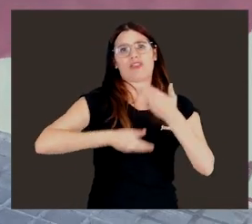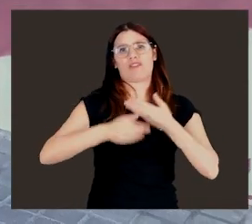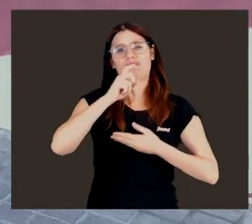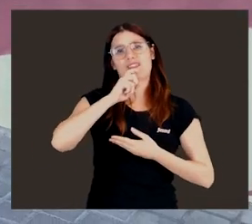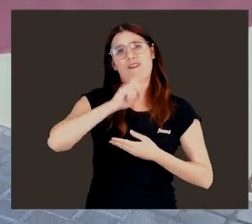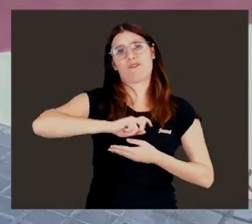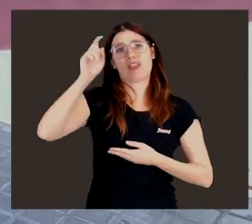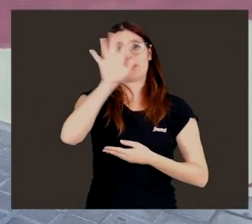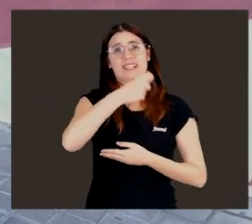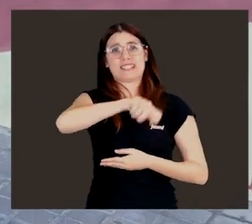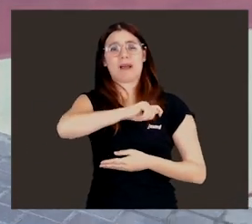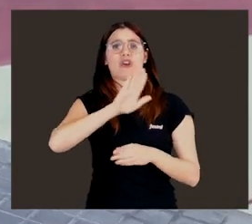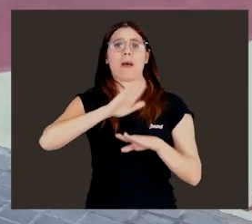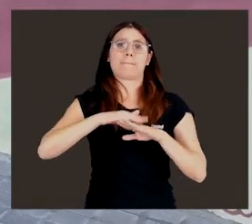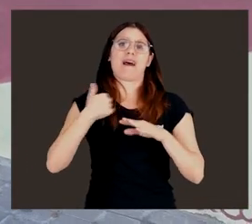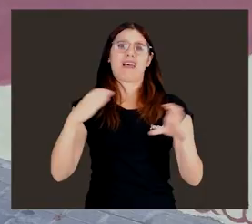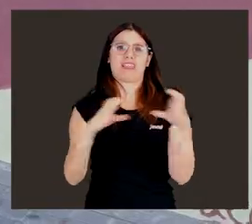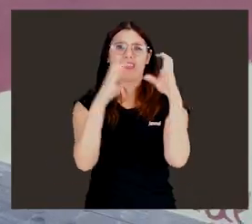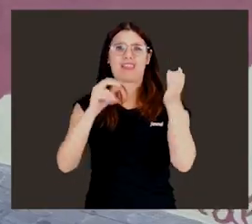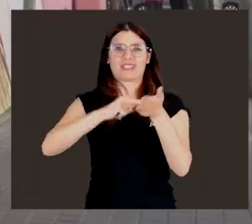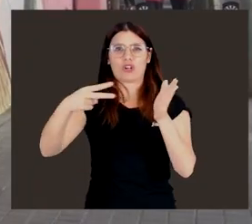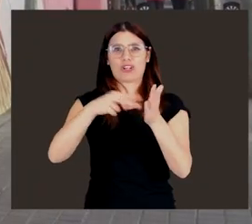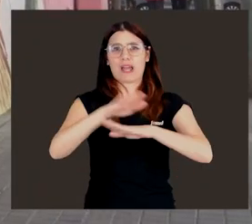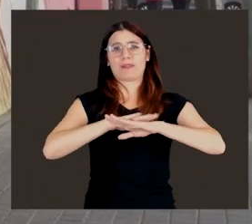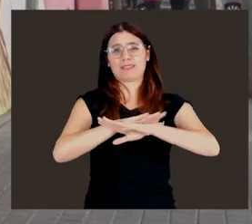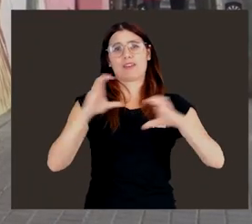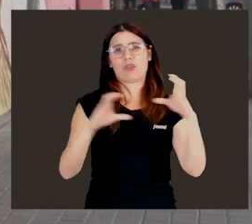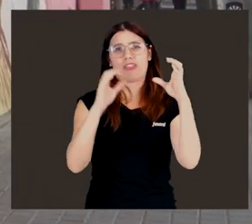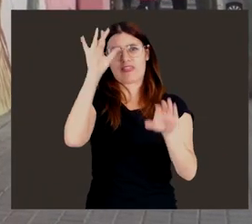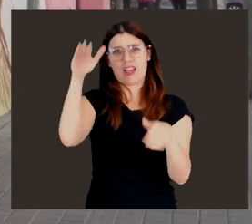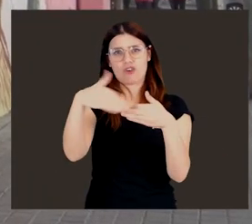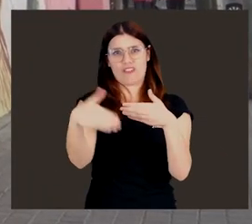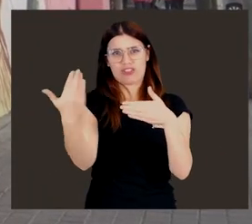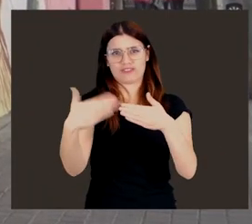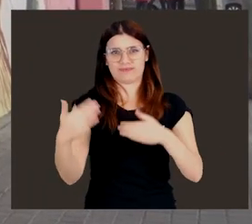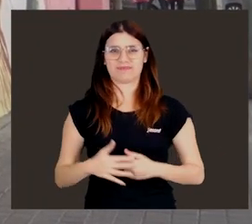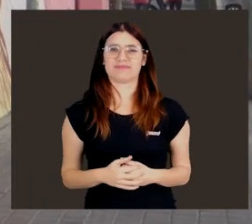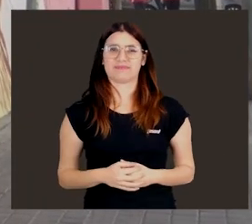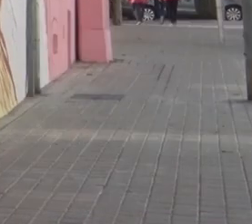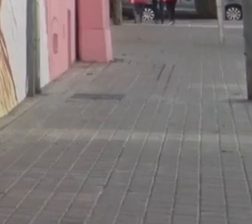con la colaboración de la Fundación Española para la Ciencia y la Tecnología del Ministerio de Ciencia e Innovación.